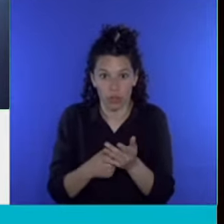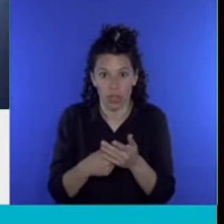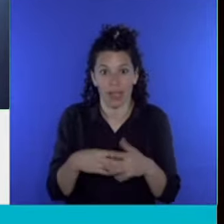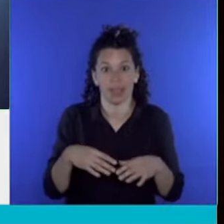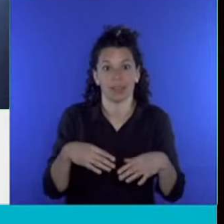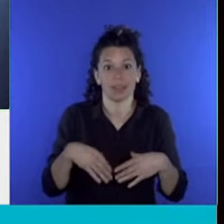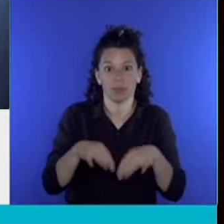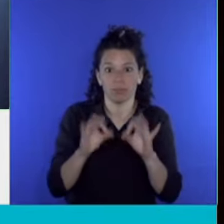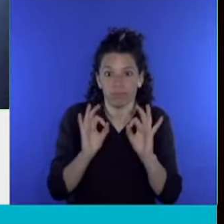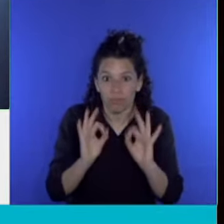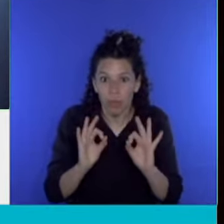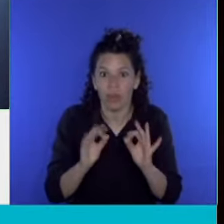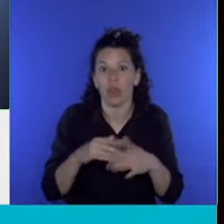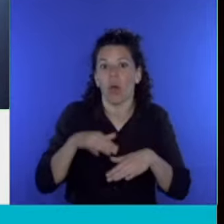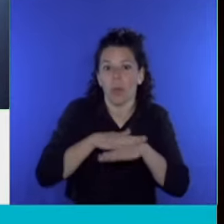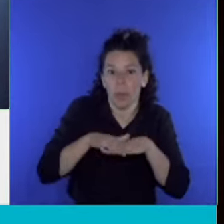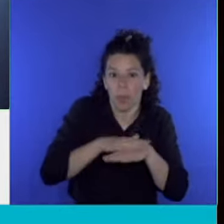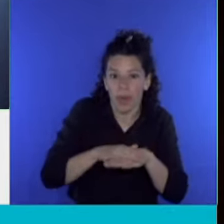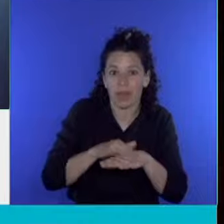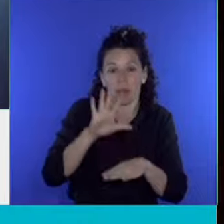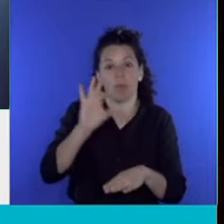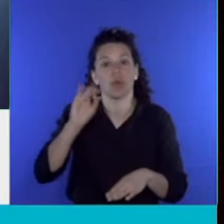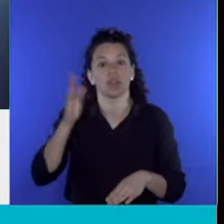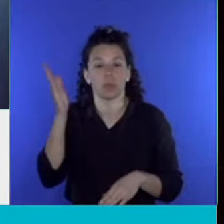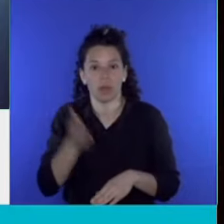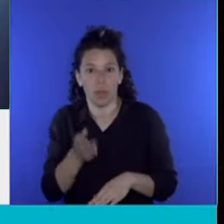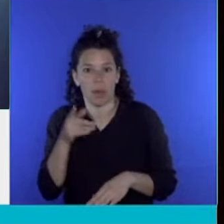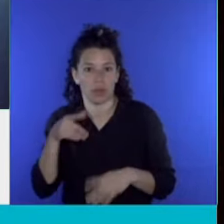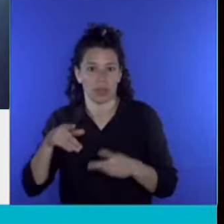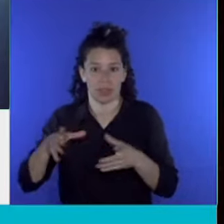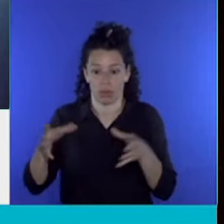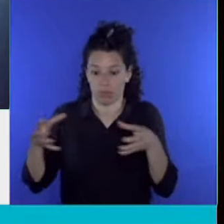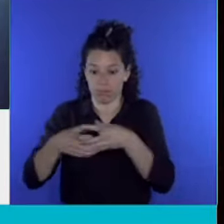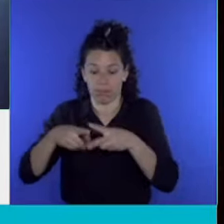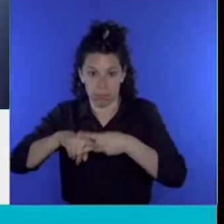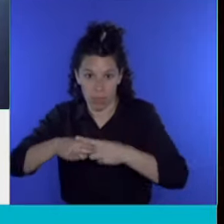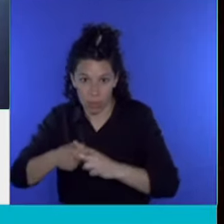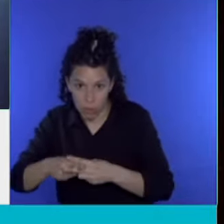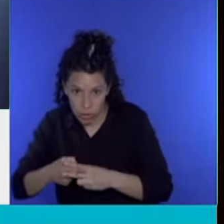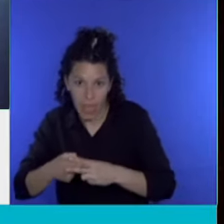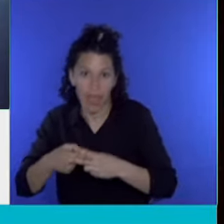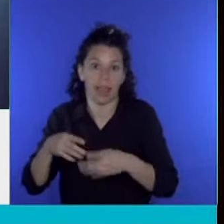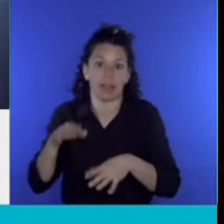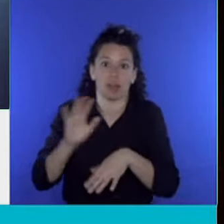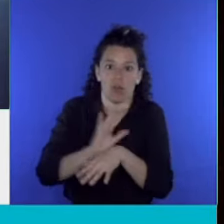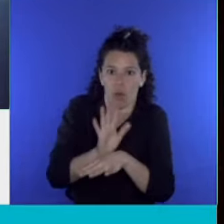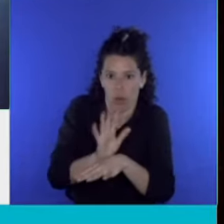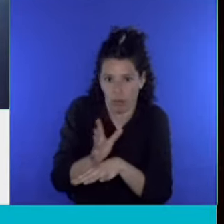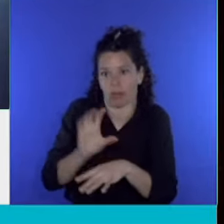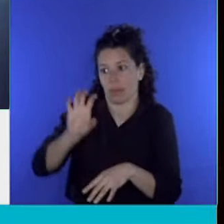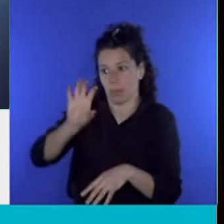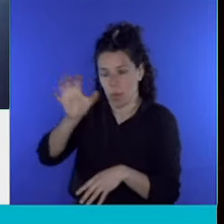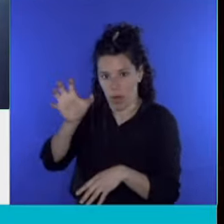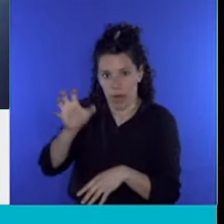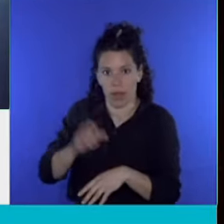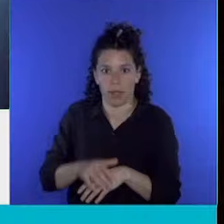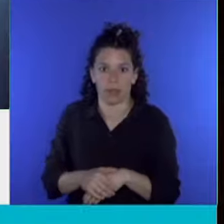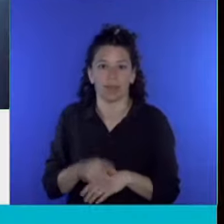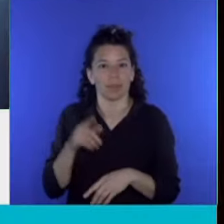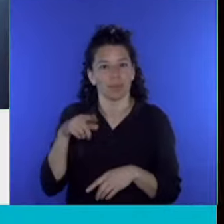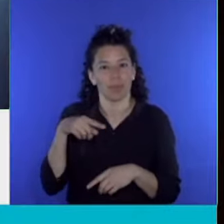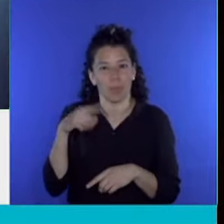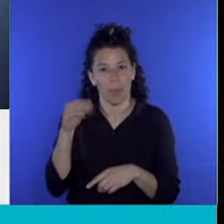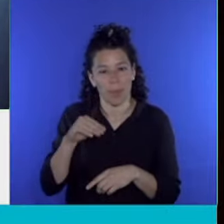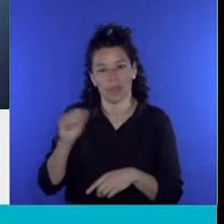contar con un mínimo del 50% del equipo técnico o artístico bonarense y esto es muy